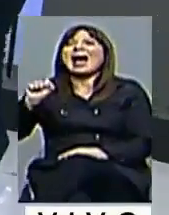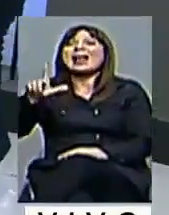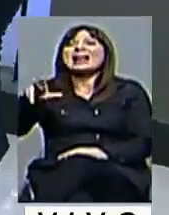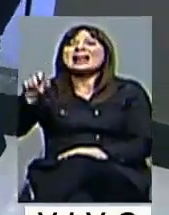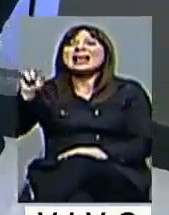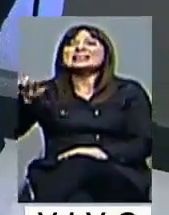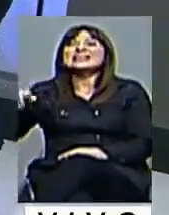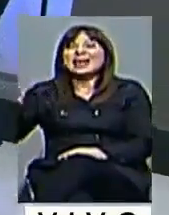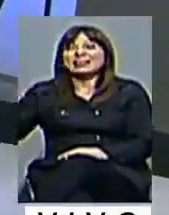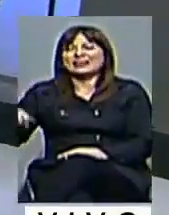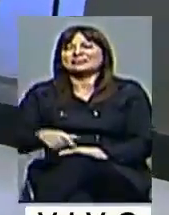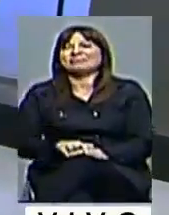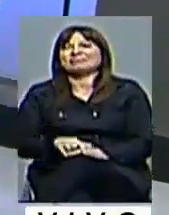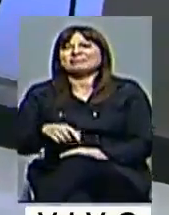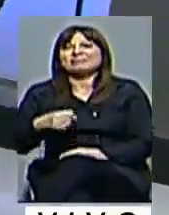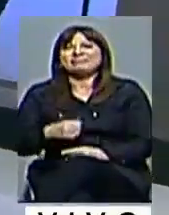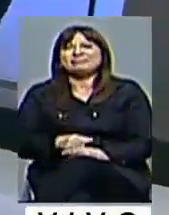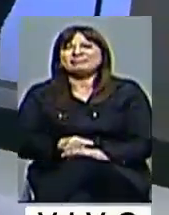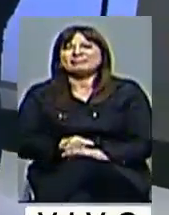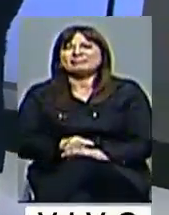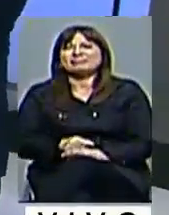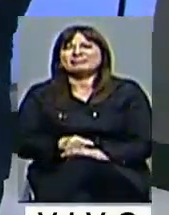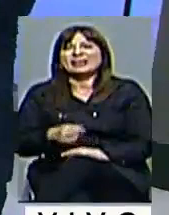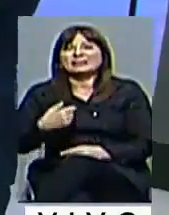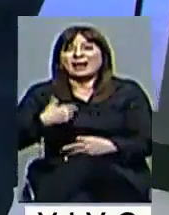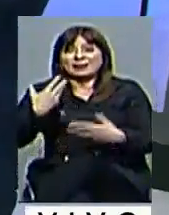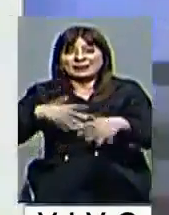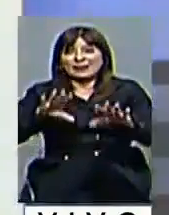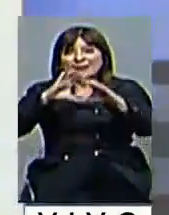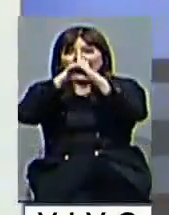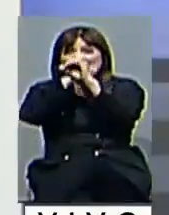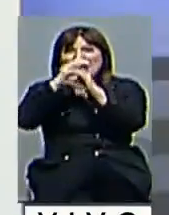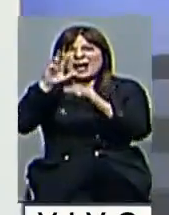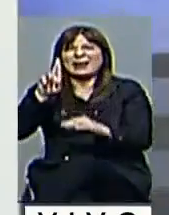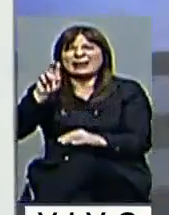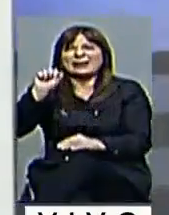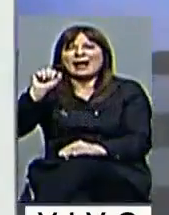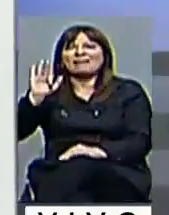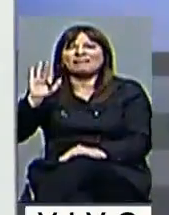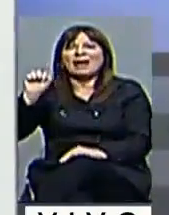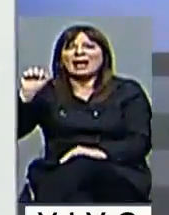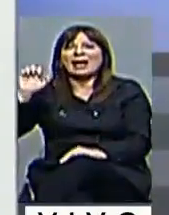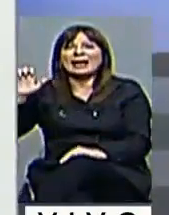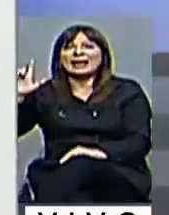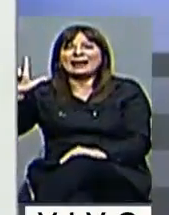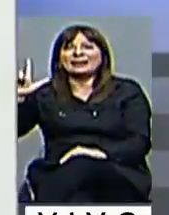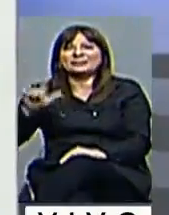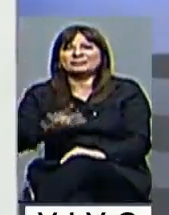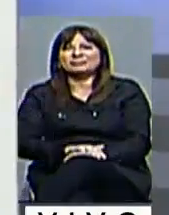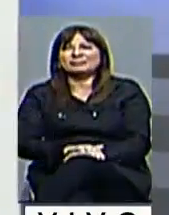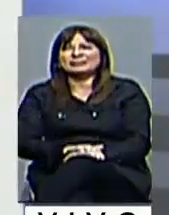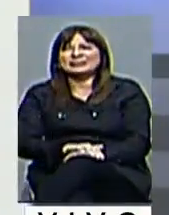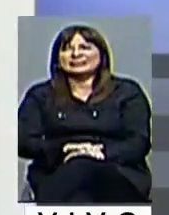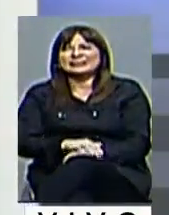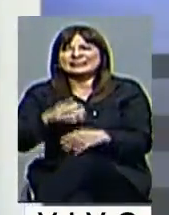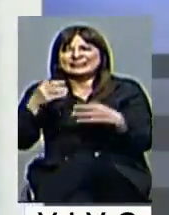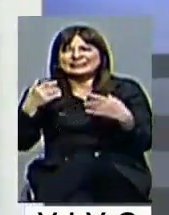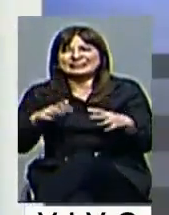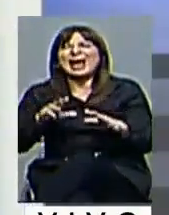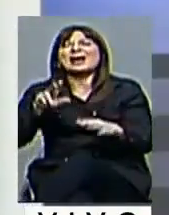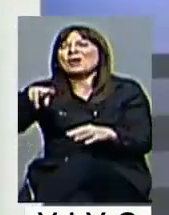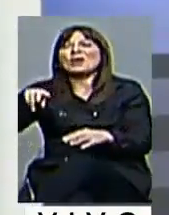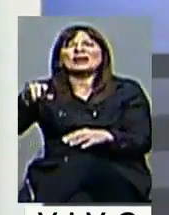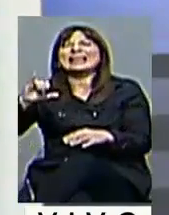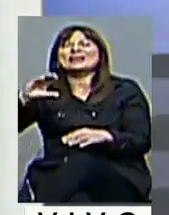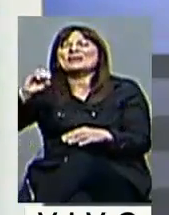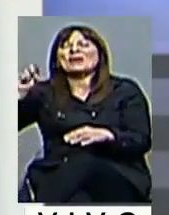muy bien. Rafael, ahí tiene la cámara. Lo que tú quieras. Nicolás. Sí. Estaba pensando